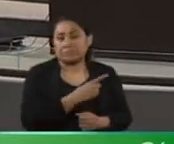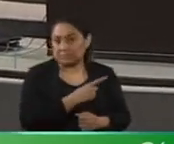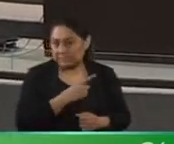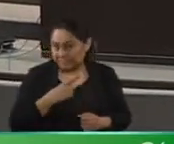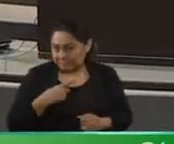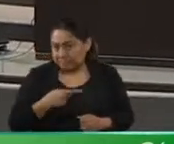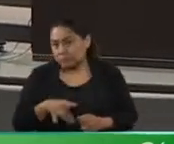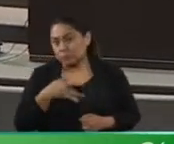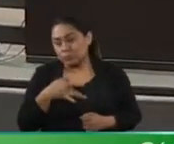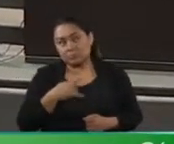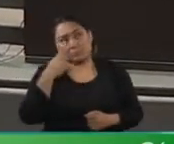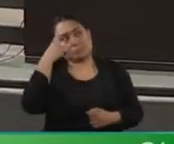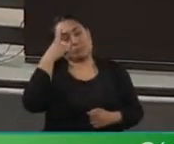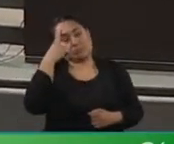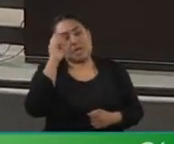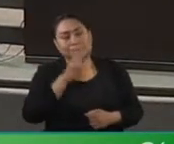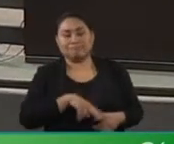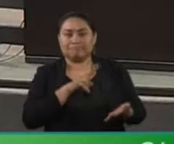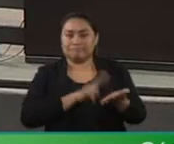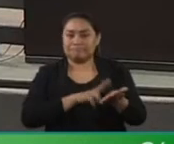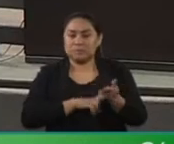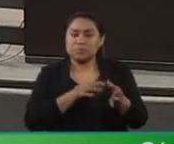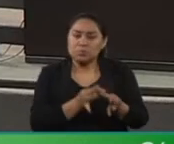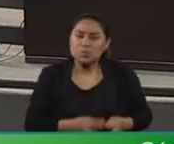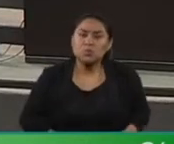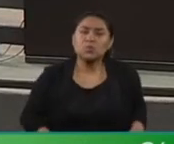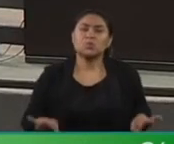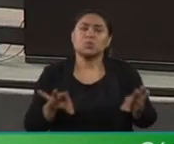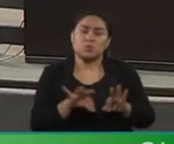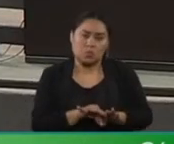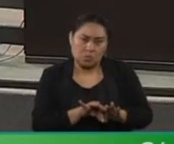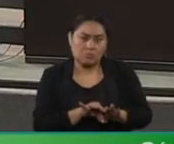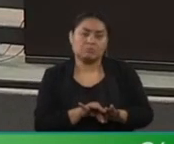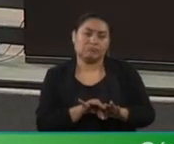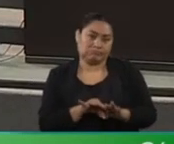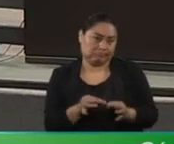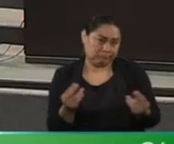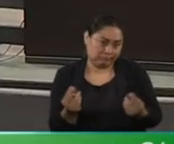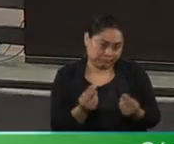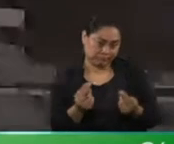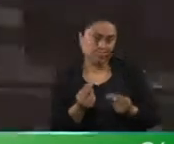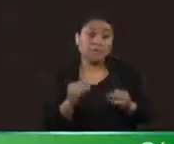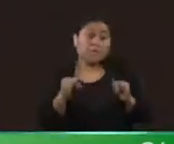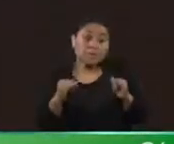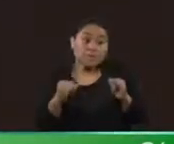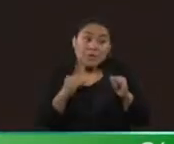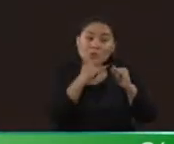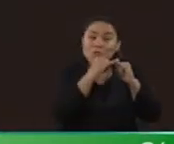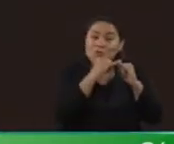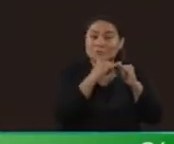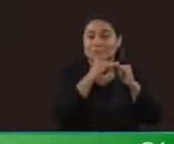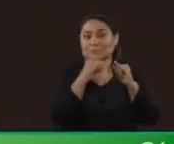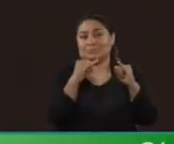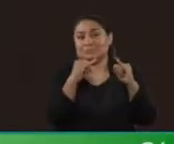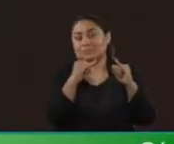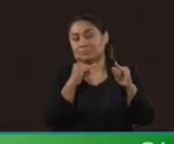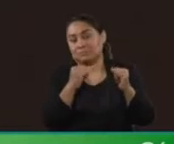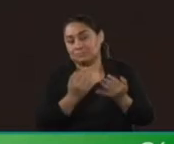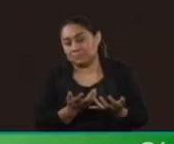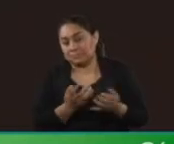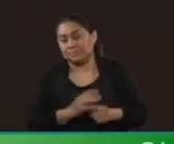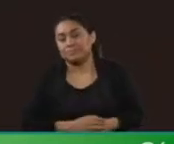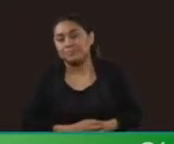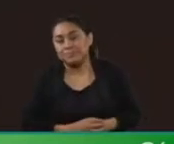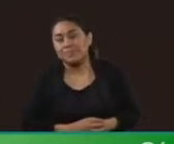revalorar la importancia de contar con instituciones que más allá